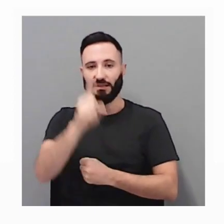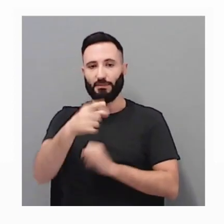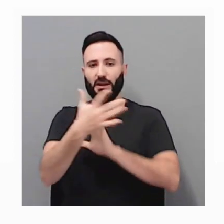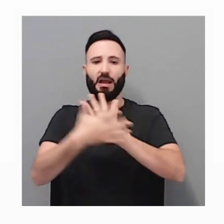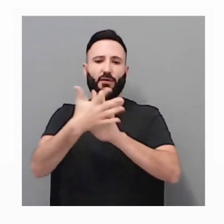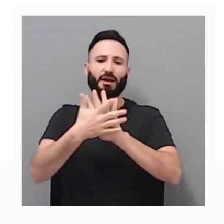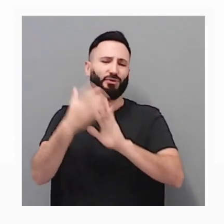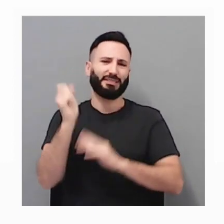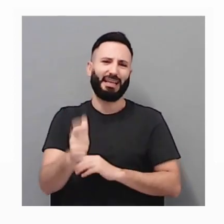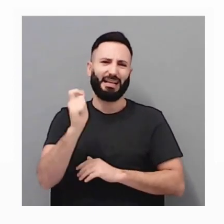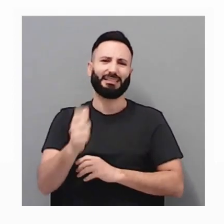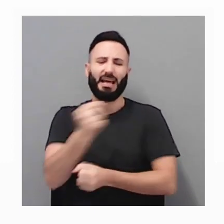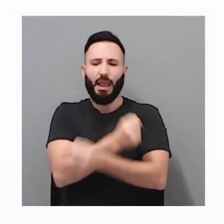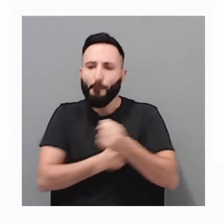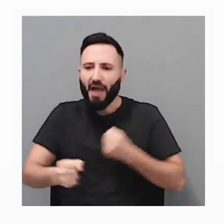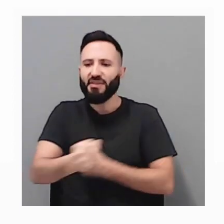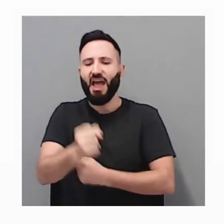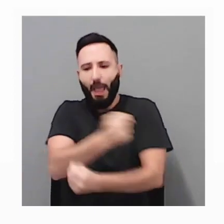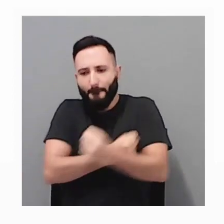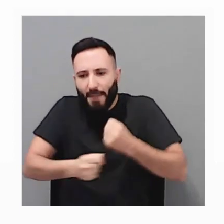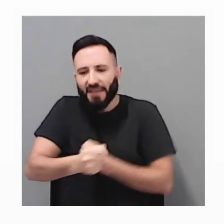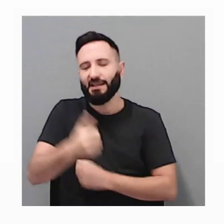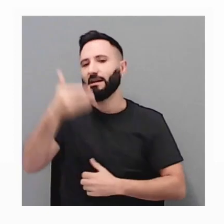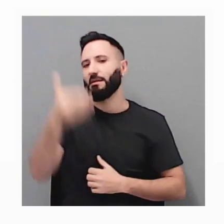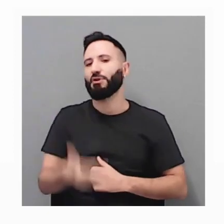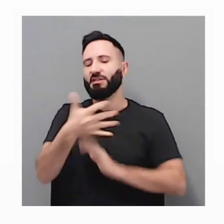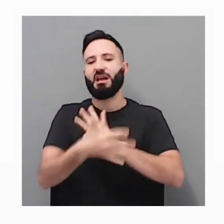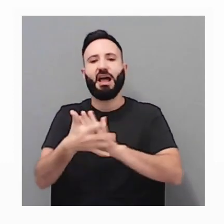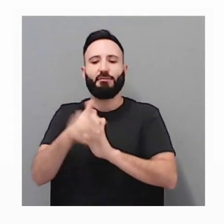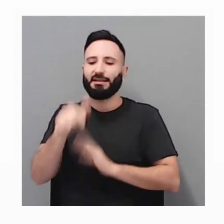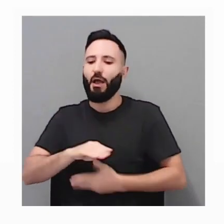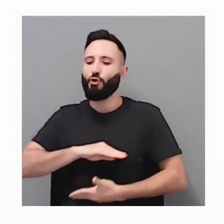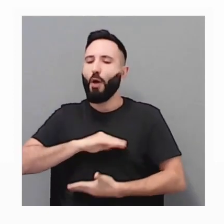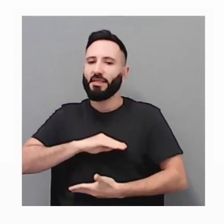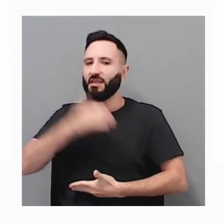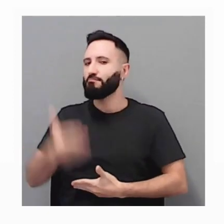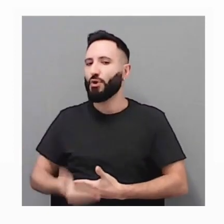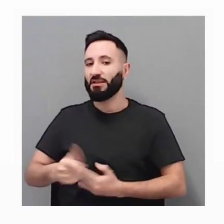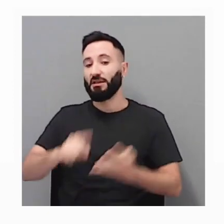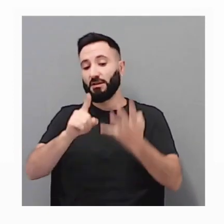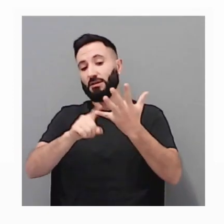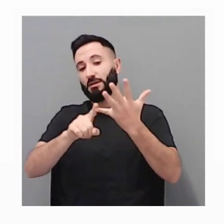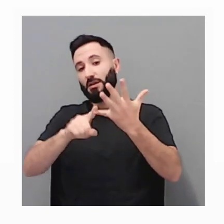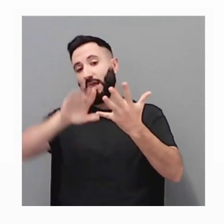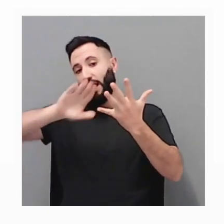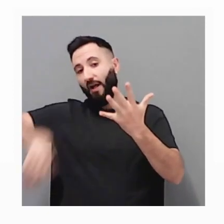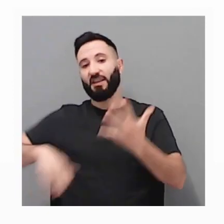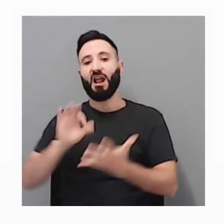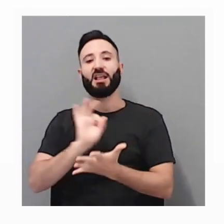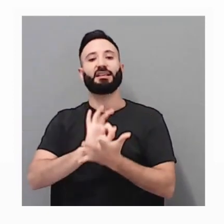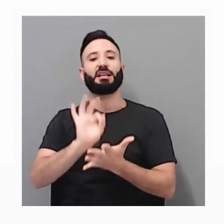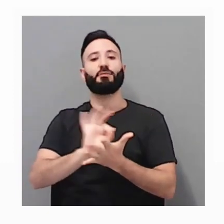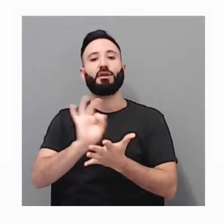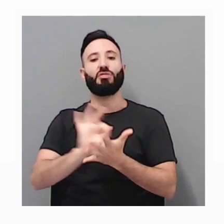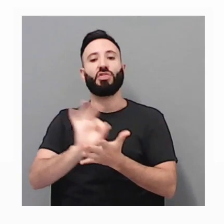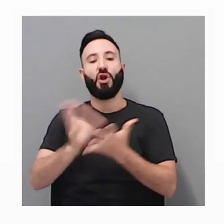empatía, la importancia de hablar y de trabajar esta competencia. Y al final el servicio, la posibilidad,